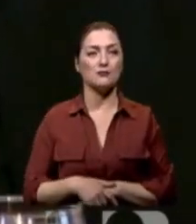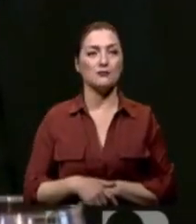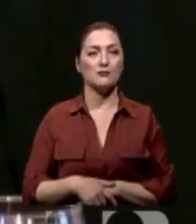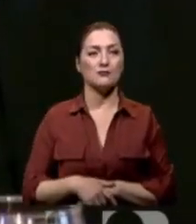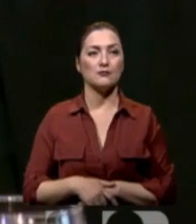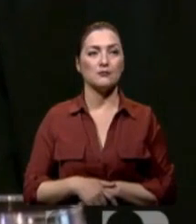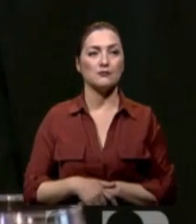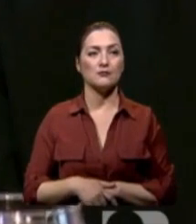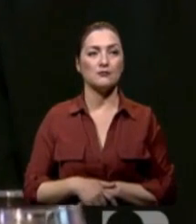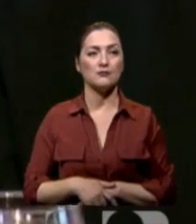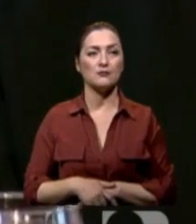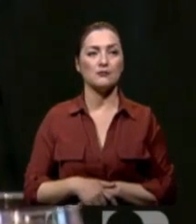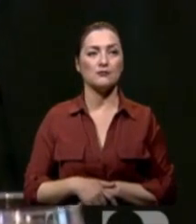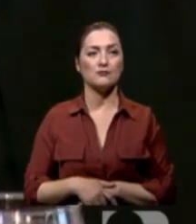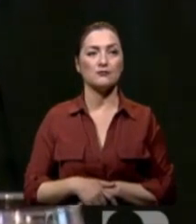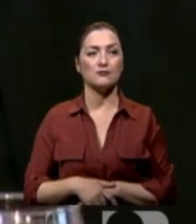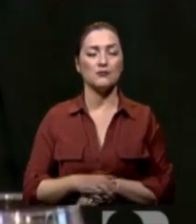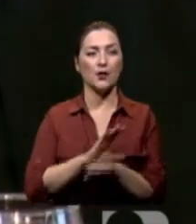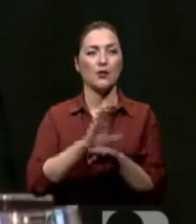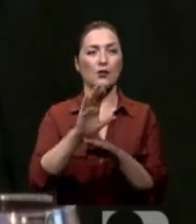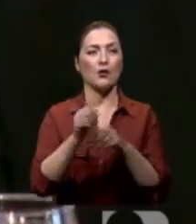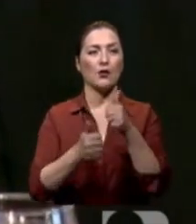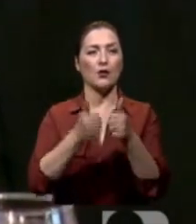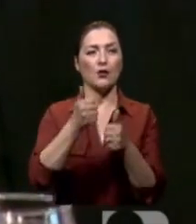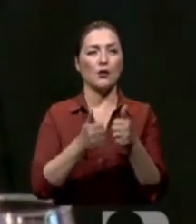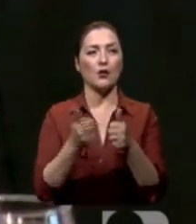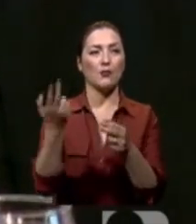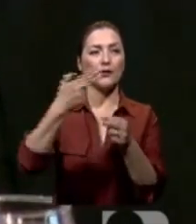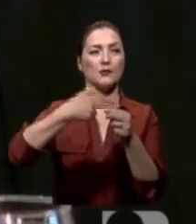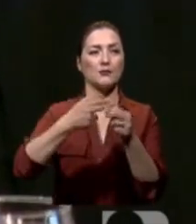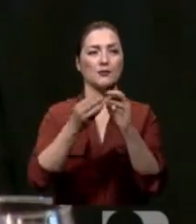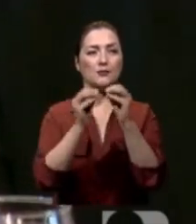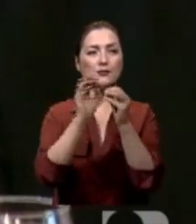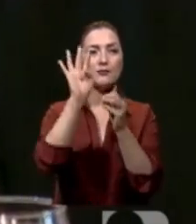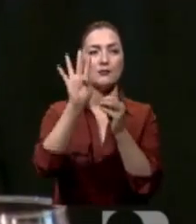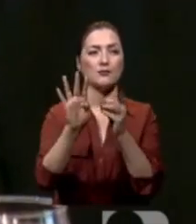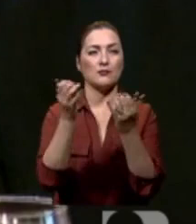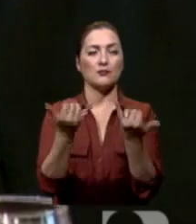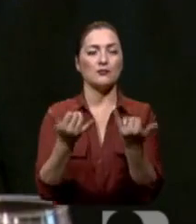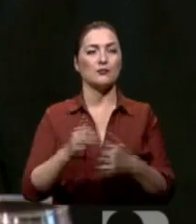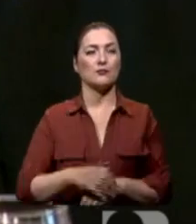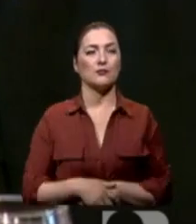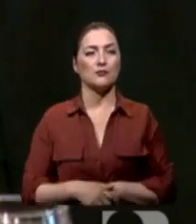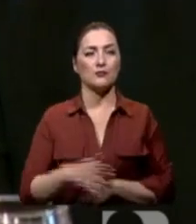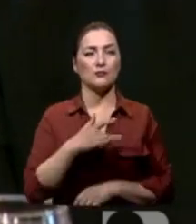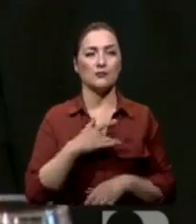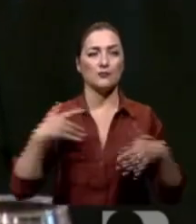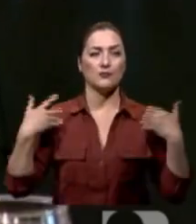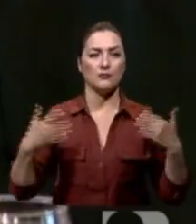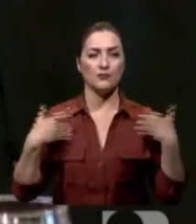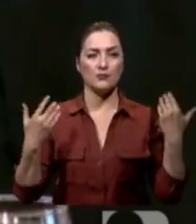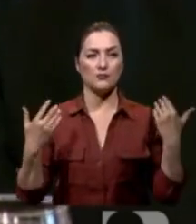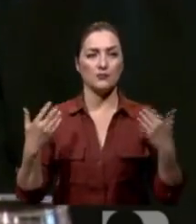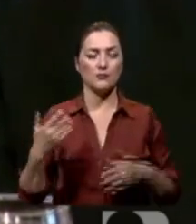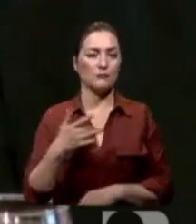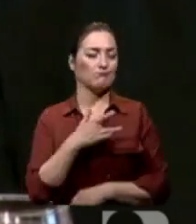mi querida Eli! ¿Cuál es tu consejo para nuestros cuartos participantes de hoy? Bueno, muy contenta de estar aquí porque se